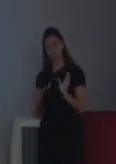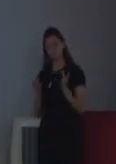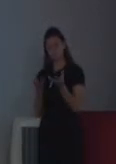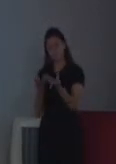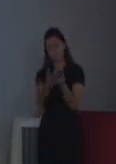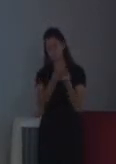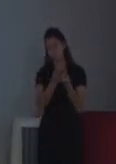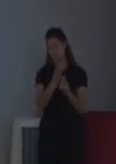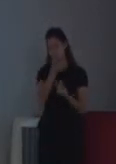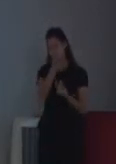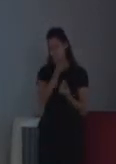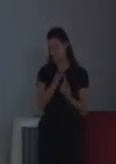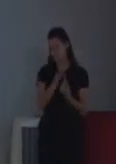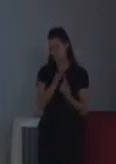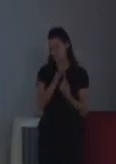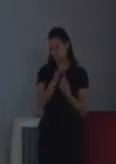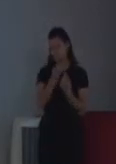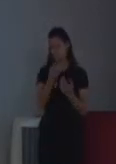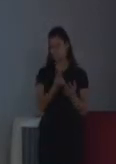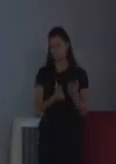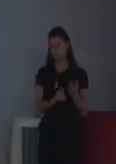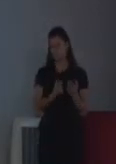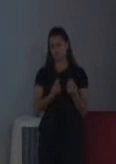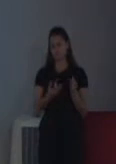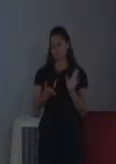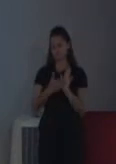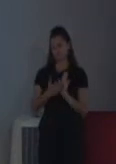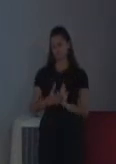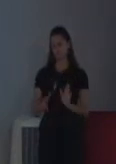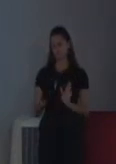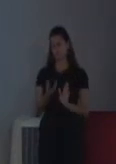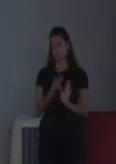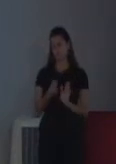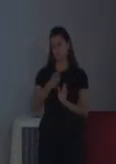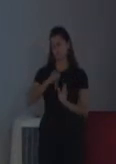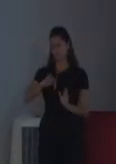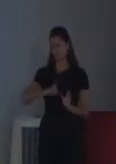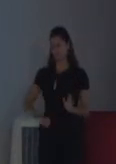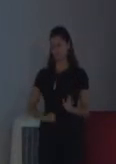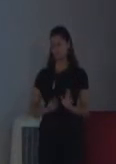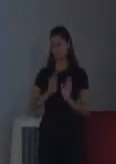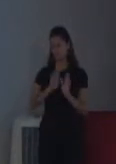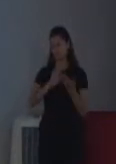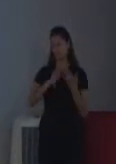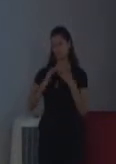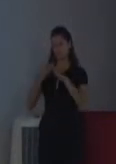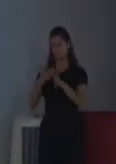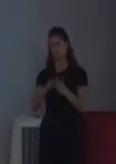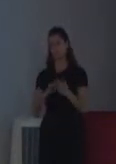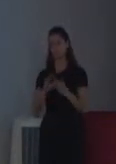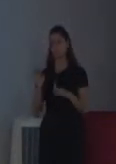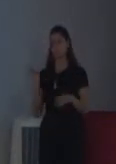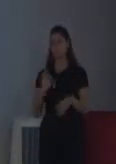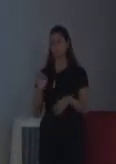cada uno de esos derechos, en este caso de la comunidad o en este caso